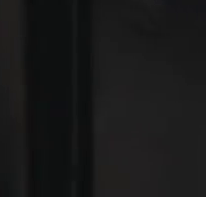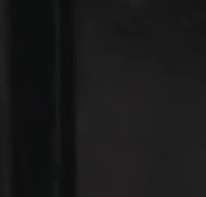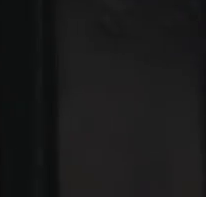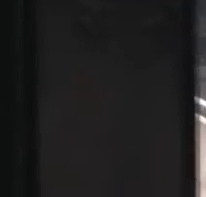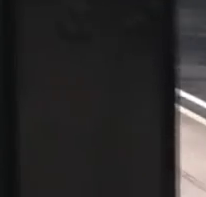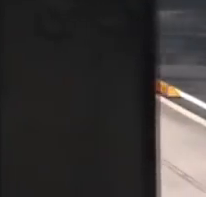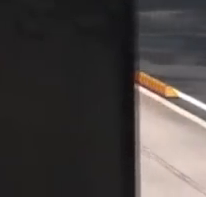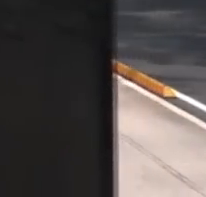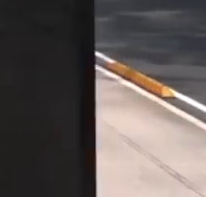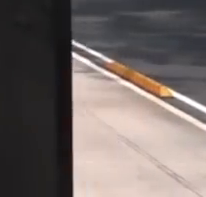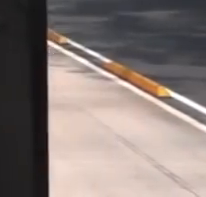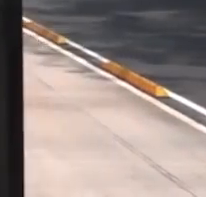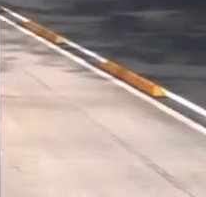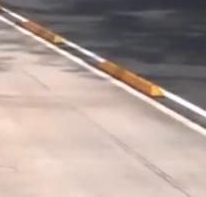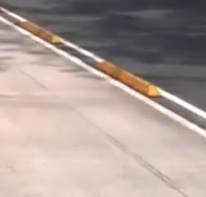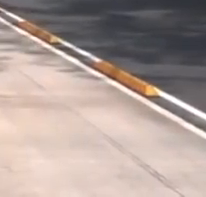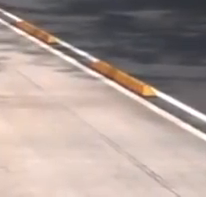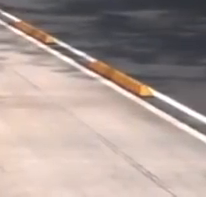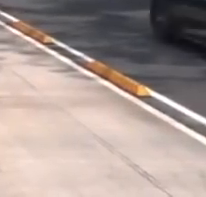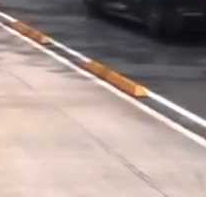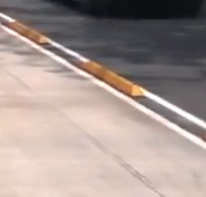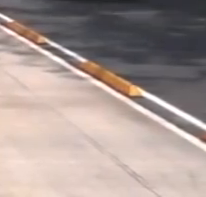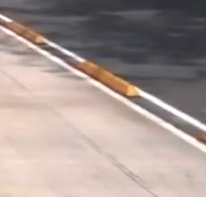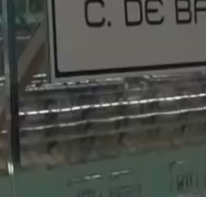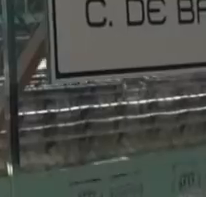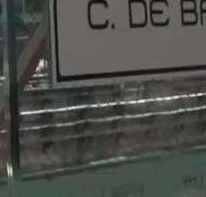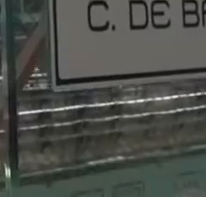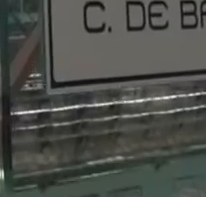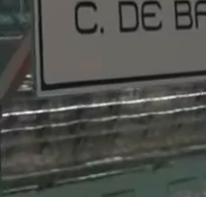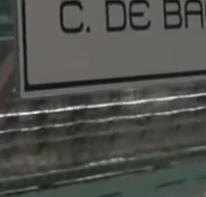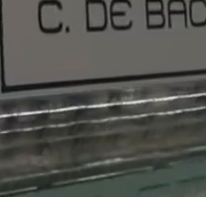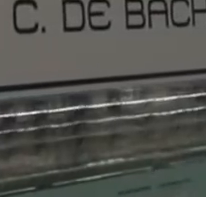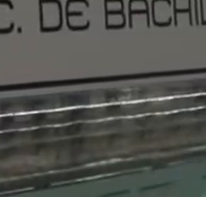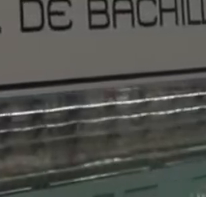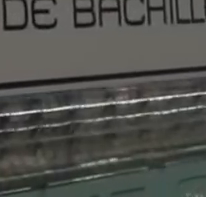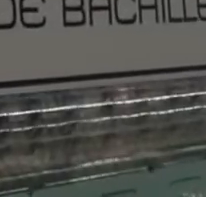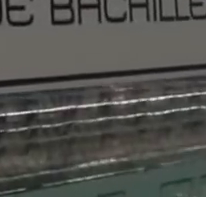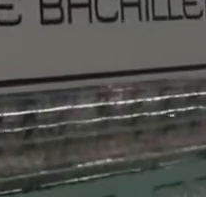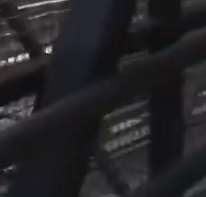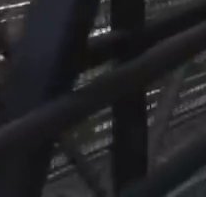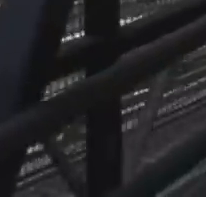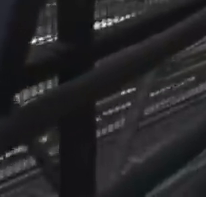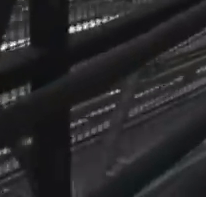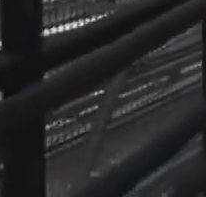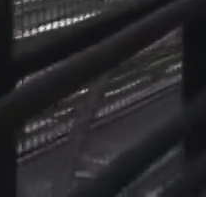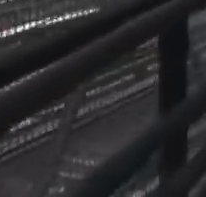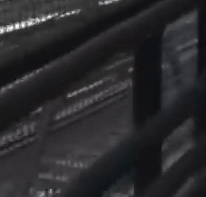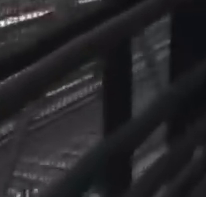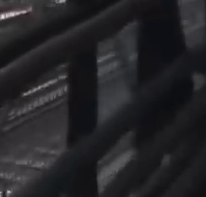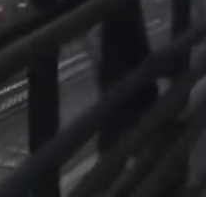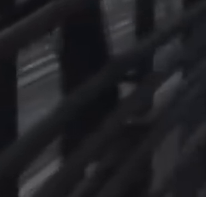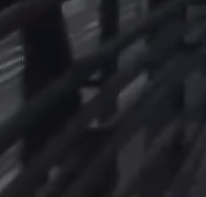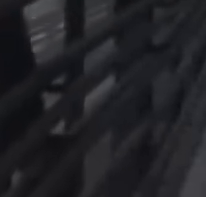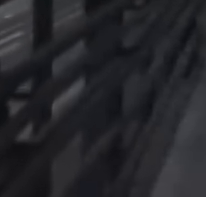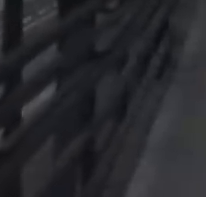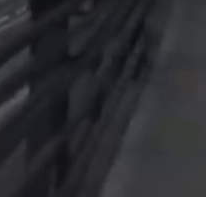ese gran tino que ha tenido de escuchar, de atender,